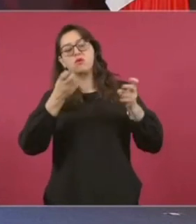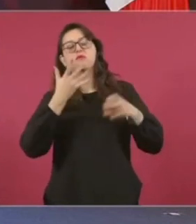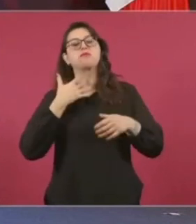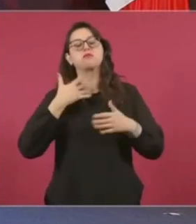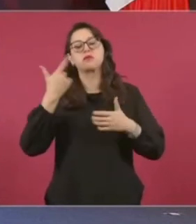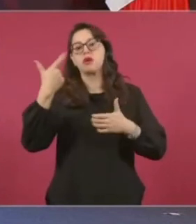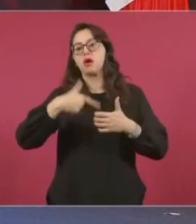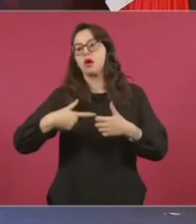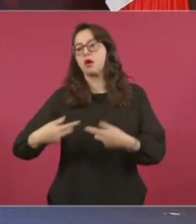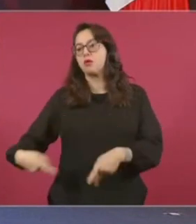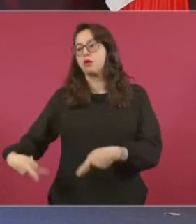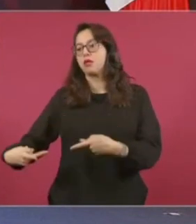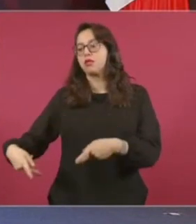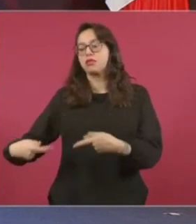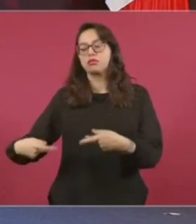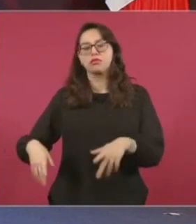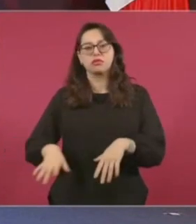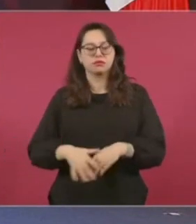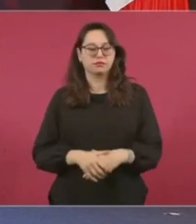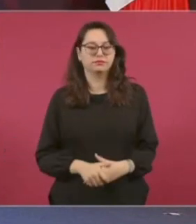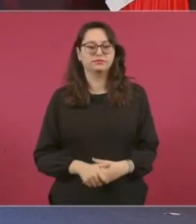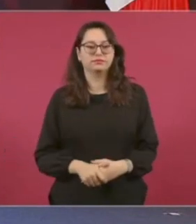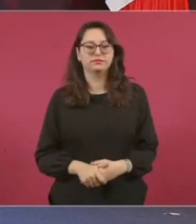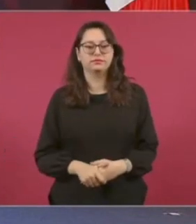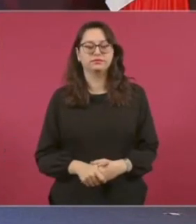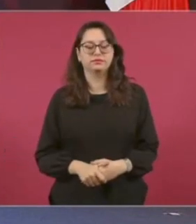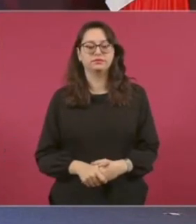en plena gasolinera.